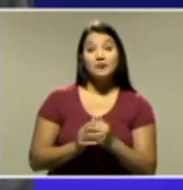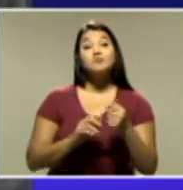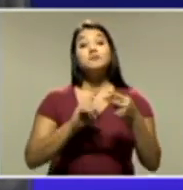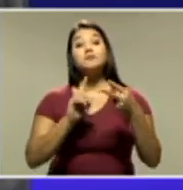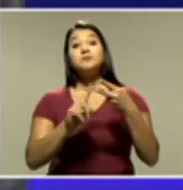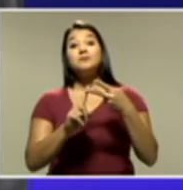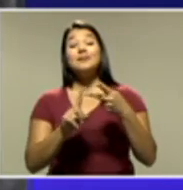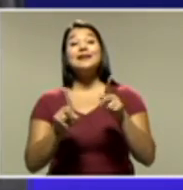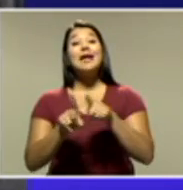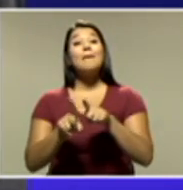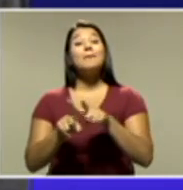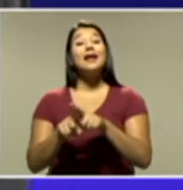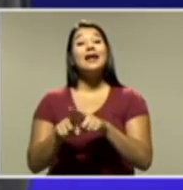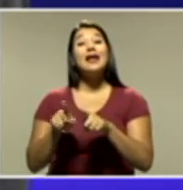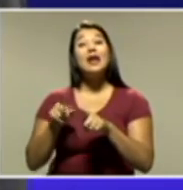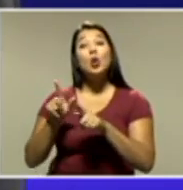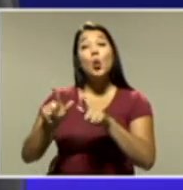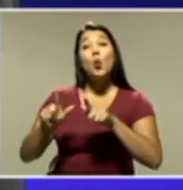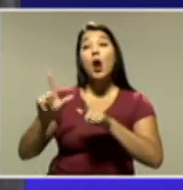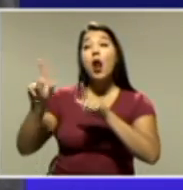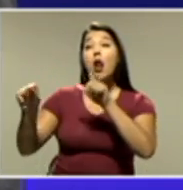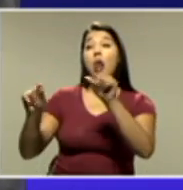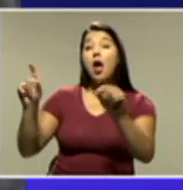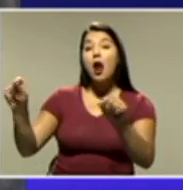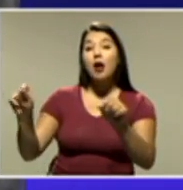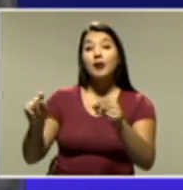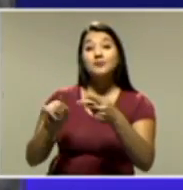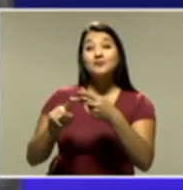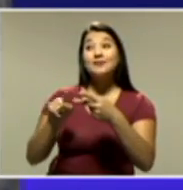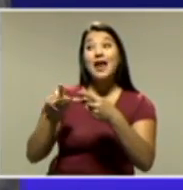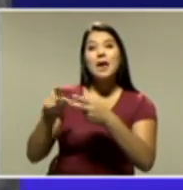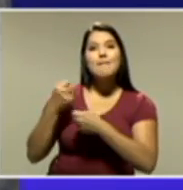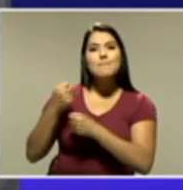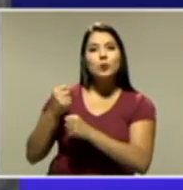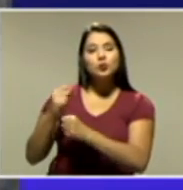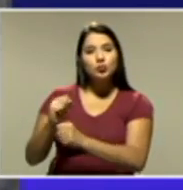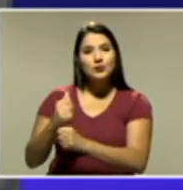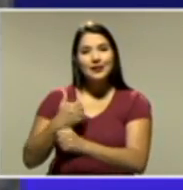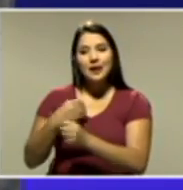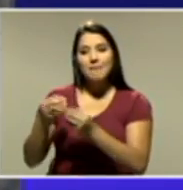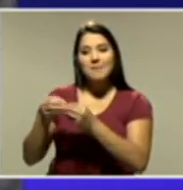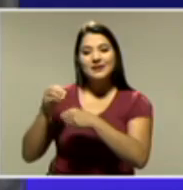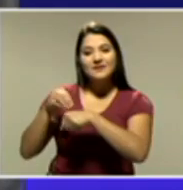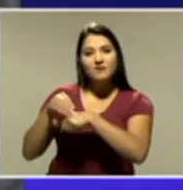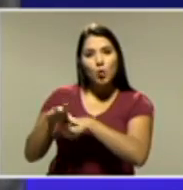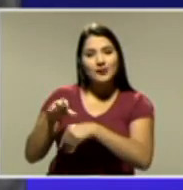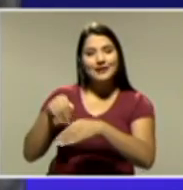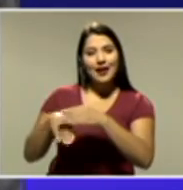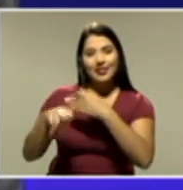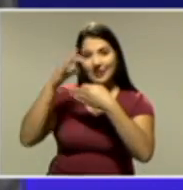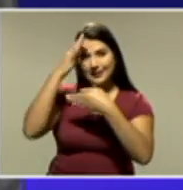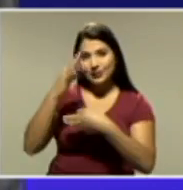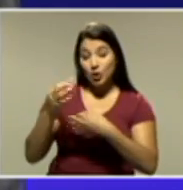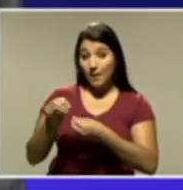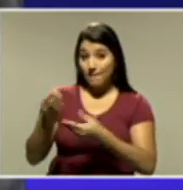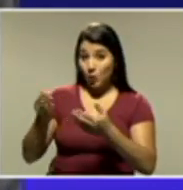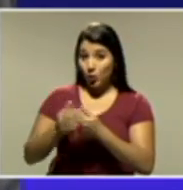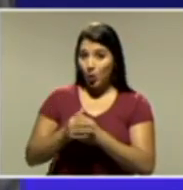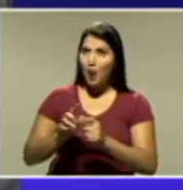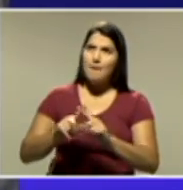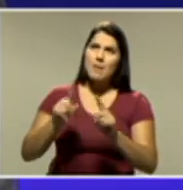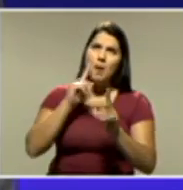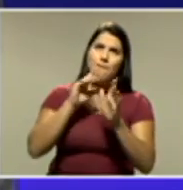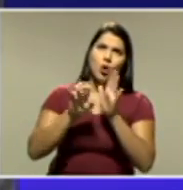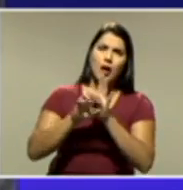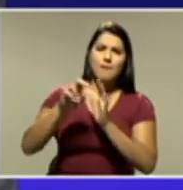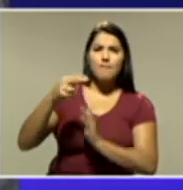la municipalidad tiene un peso mayor en la toma de las decisiones públicas. Pero yo creo que esos cantones como Hancha,